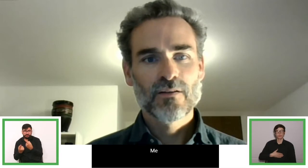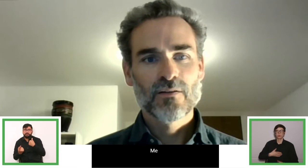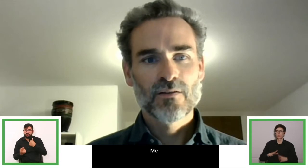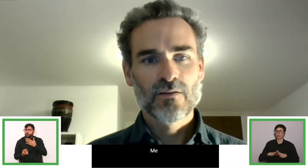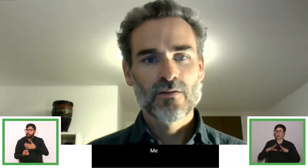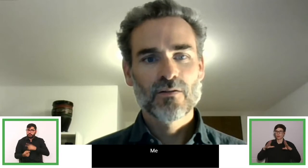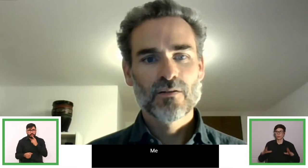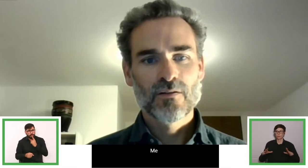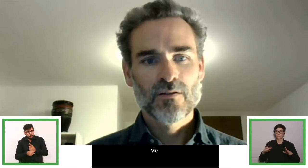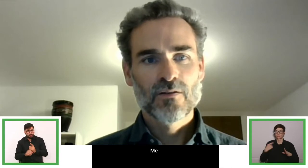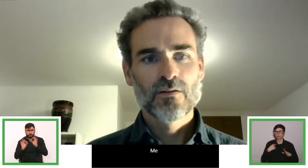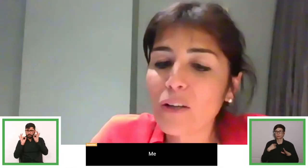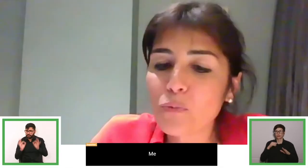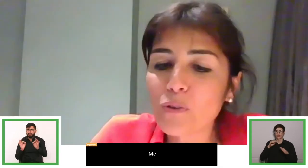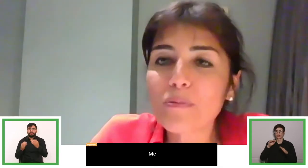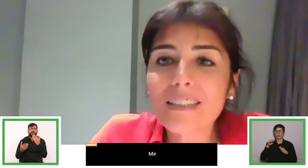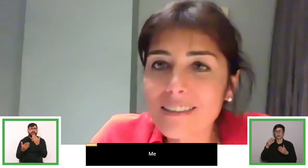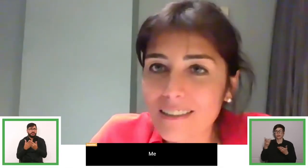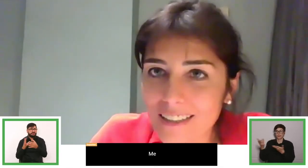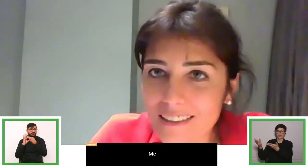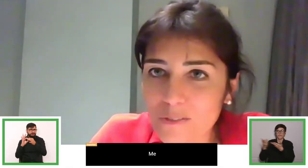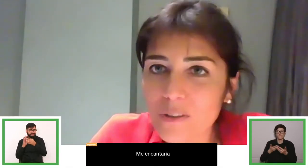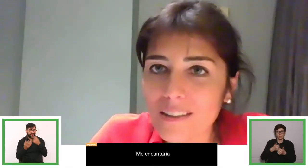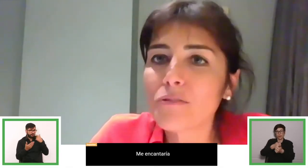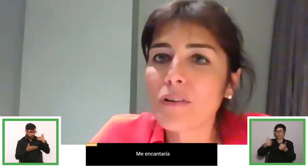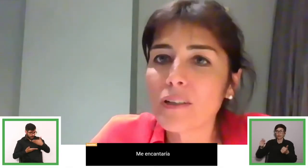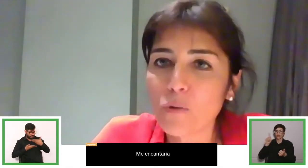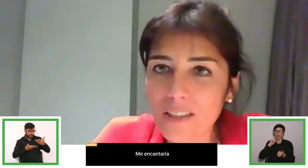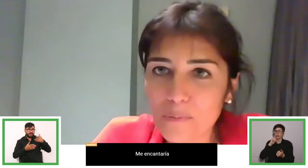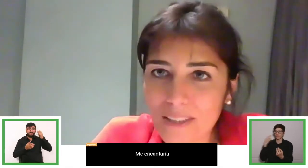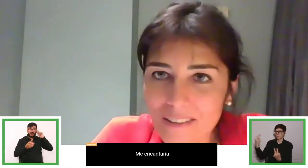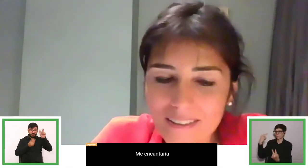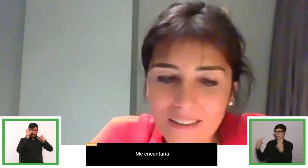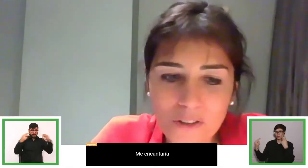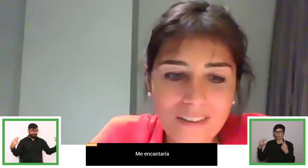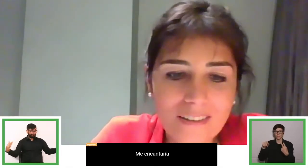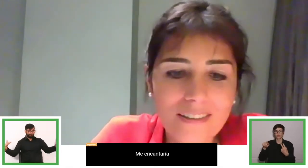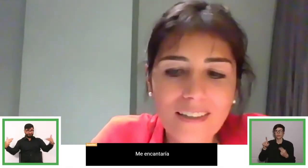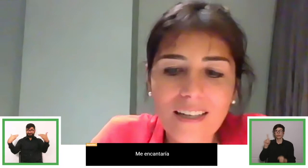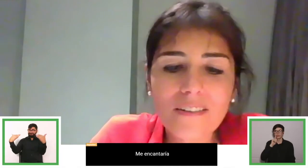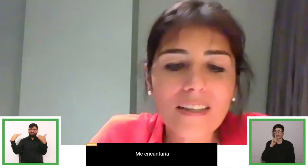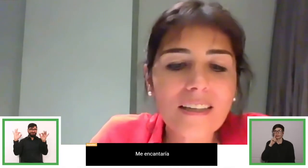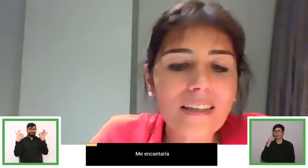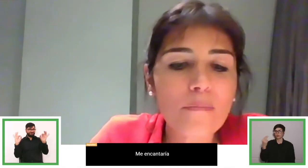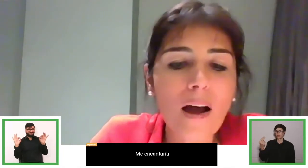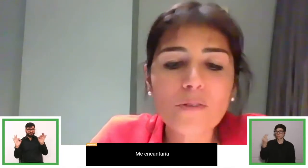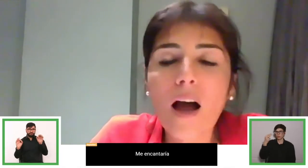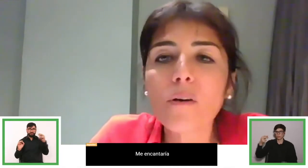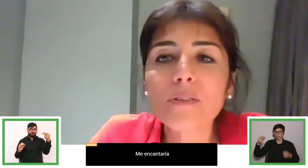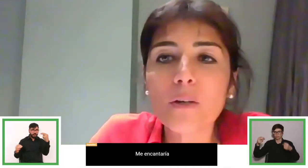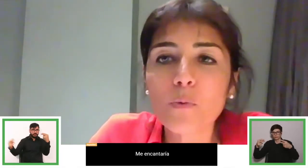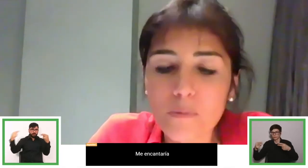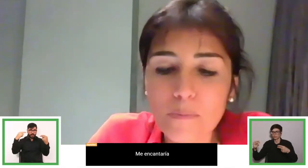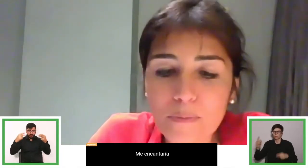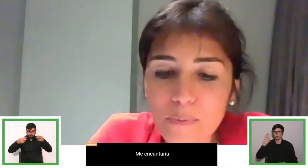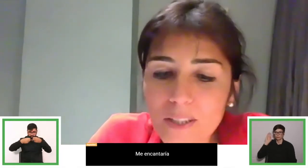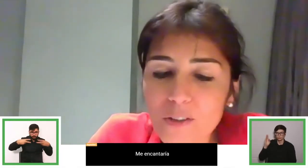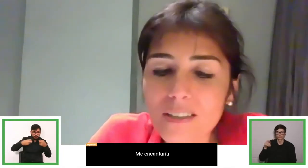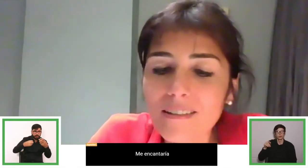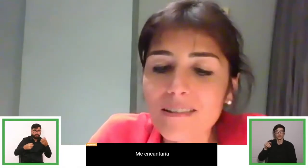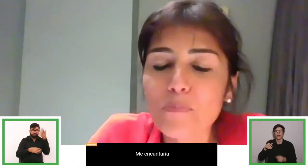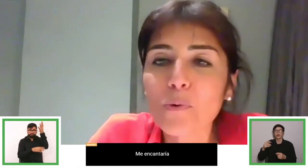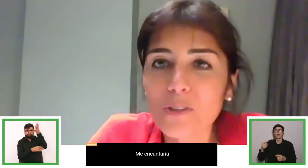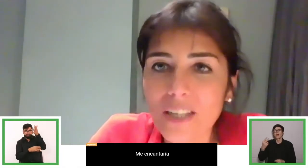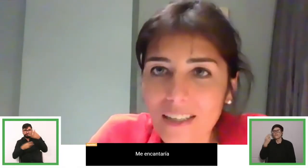instar a todos los participantes hoy día que van a escuchar a los pitch, a las sesiones, y pensar en